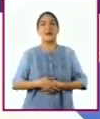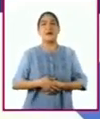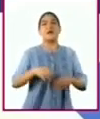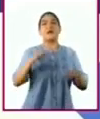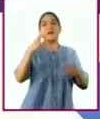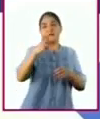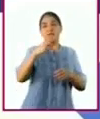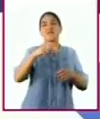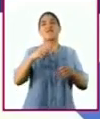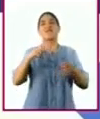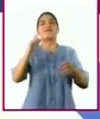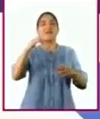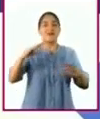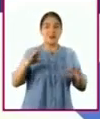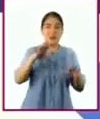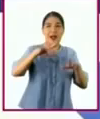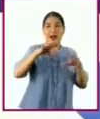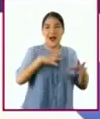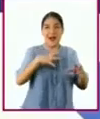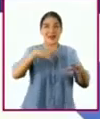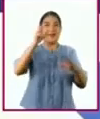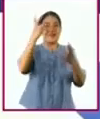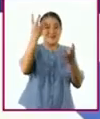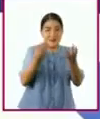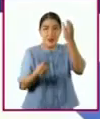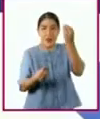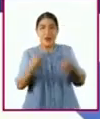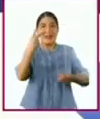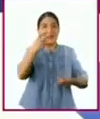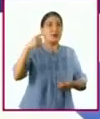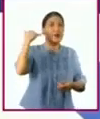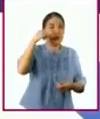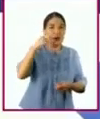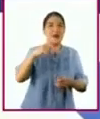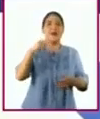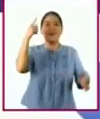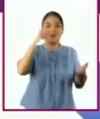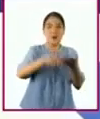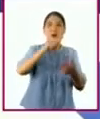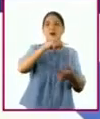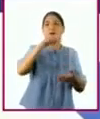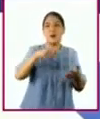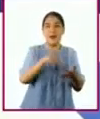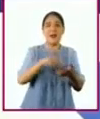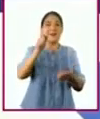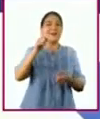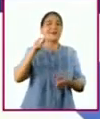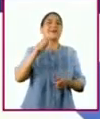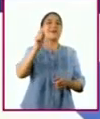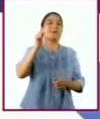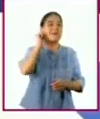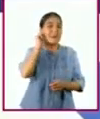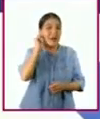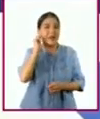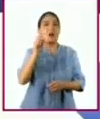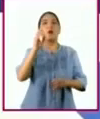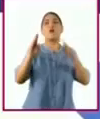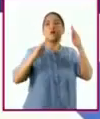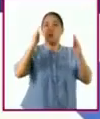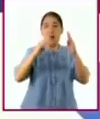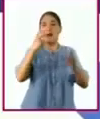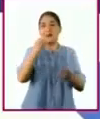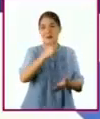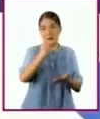de Yucatán, las presas de Puebla, los atractivos turísticos de Baja California o los museos de la Ciudad de México.